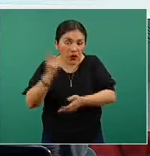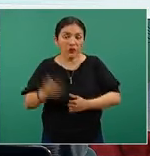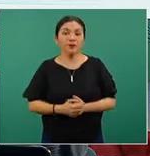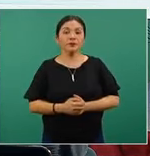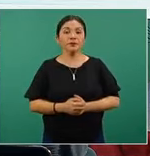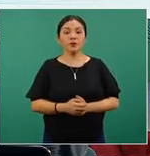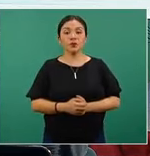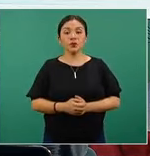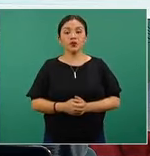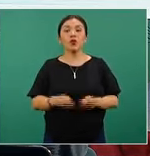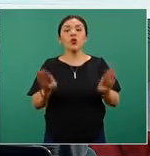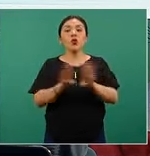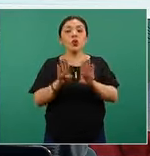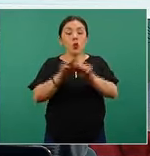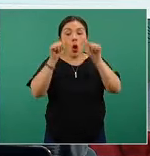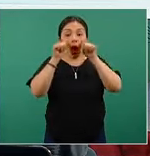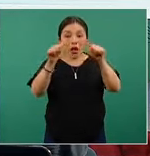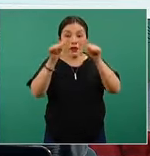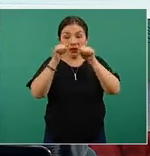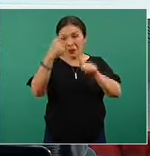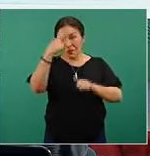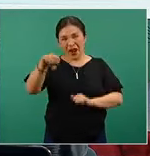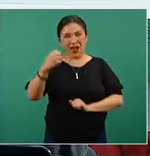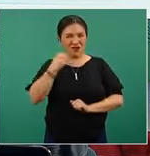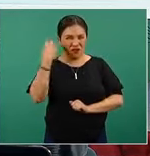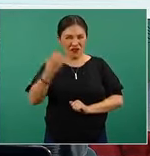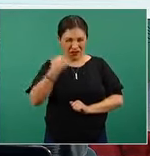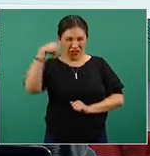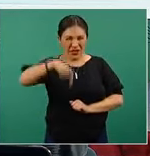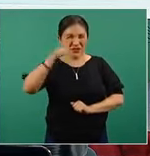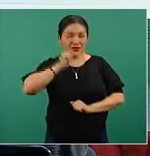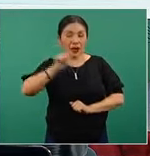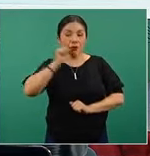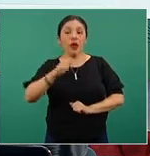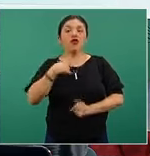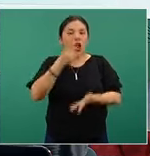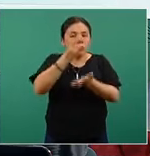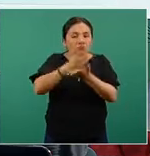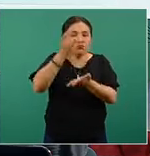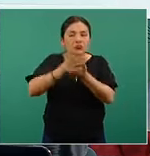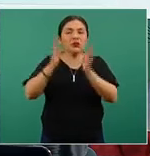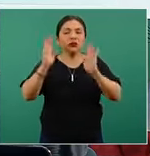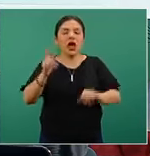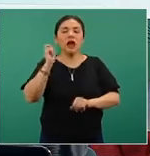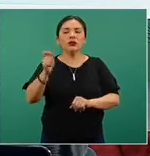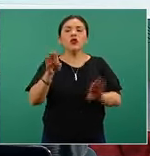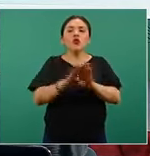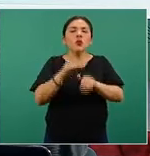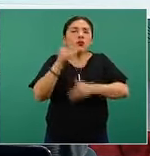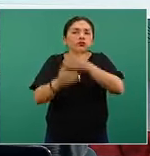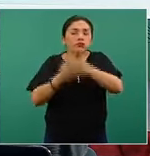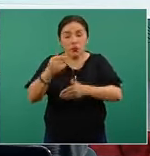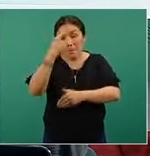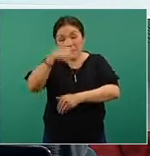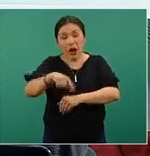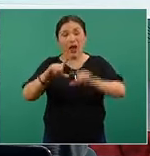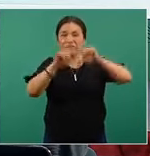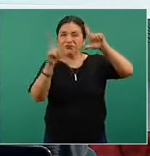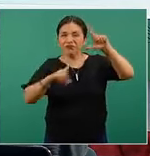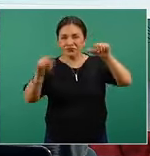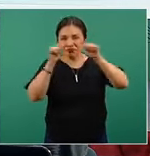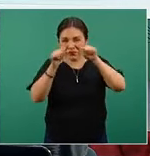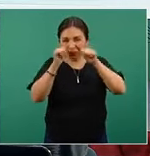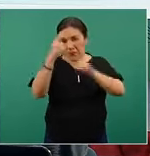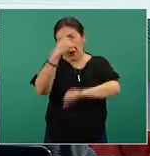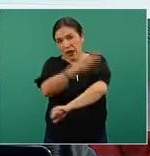los bloques que tenemos en esta conferencia de prensa pues identificamos ya el bloque del avance de la estrategia nacional de